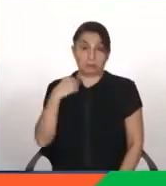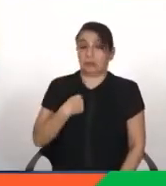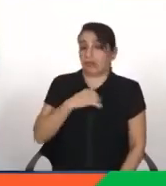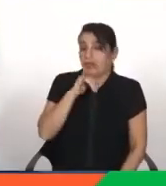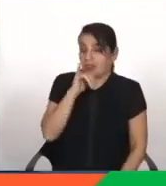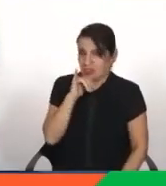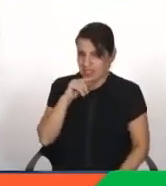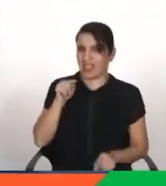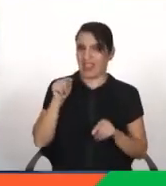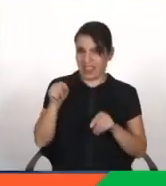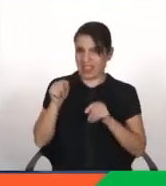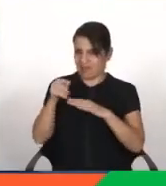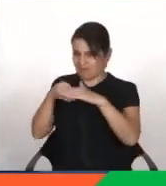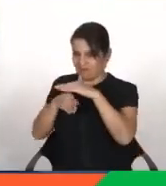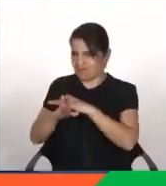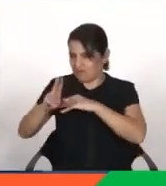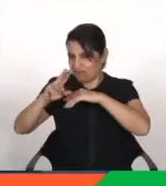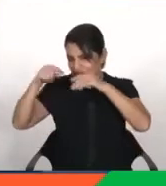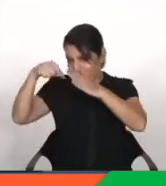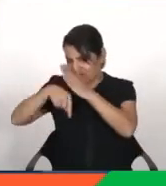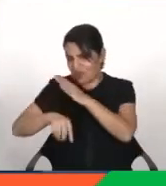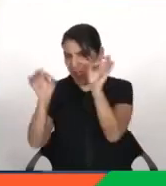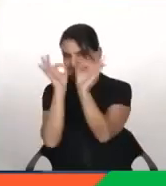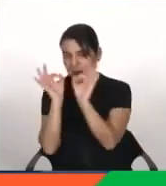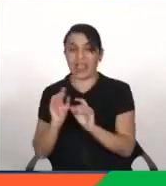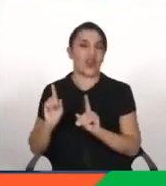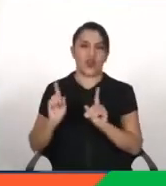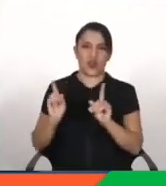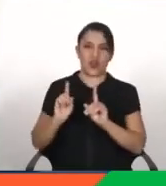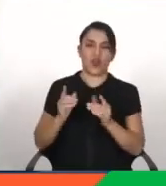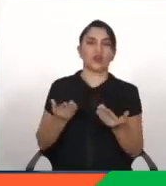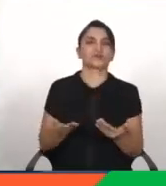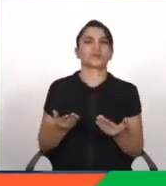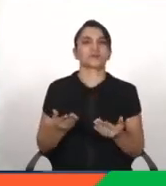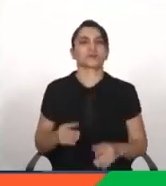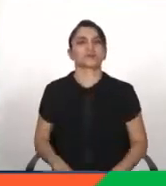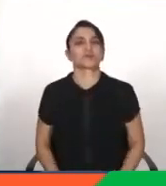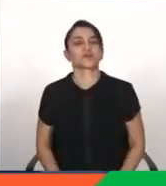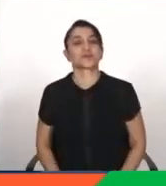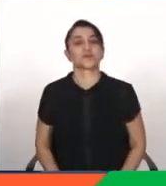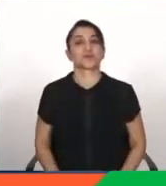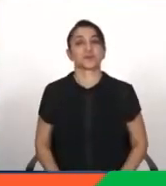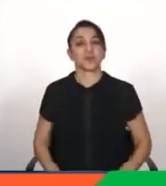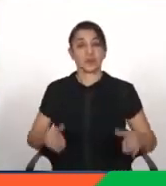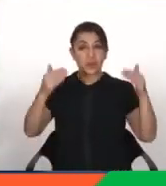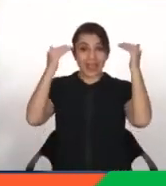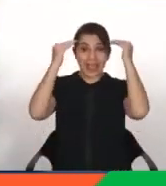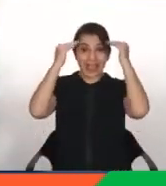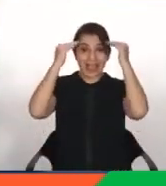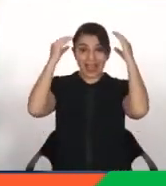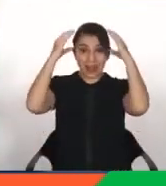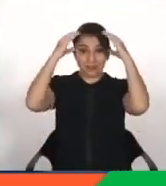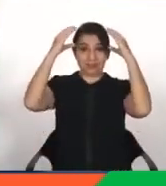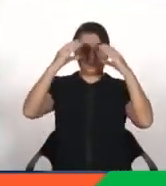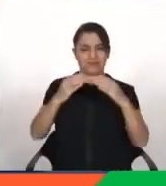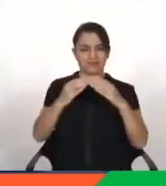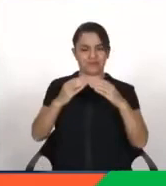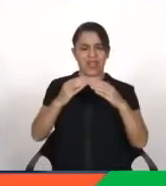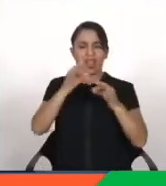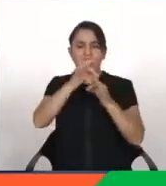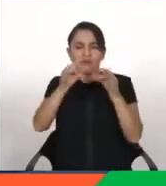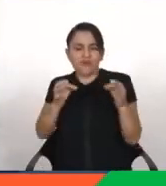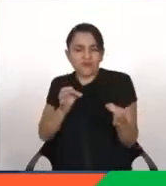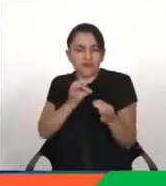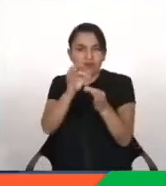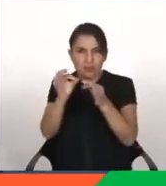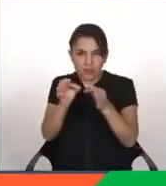meter porque tampoco soy experta en ello. Ahora, ¿cómo actúa la biomedicina con la neurociencia? Pues evidentemente van muy de la mano, ¿no? Eso que te he